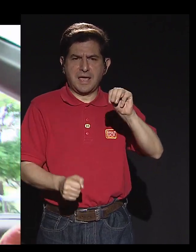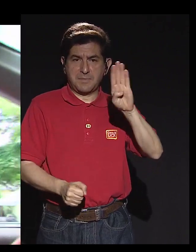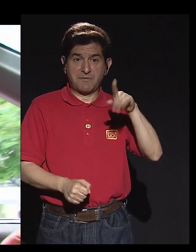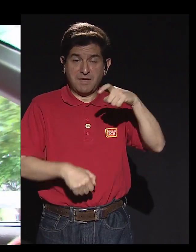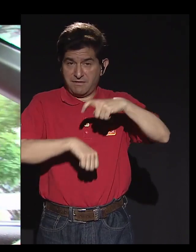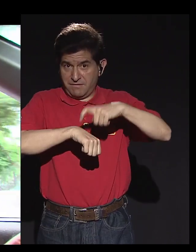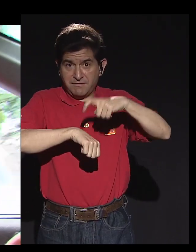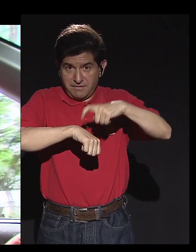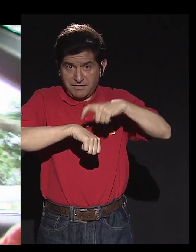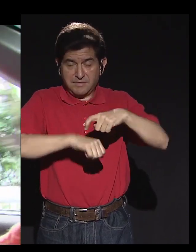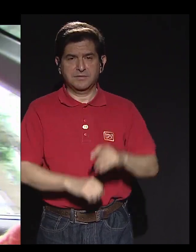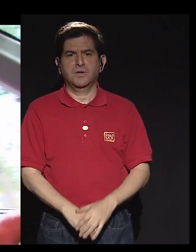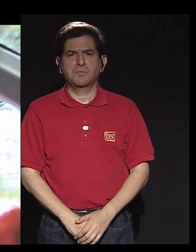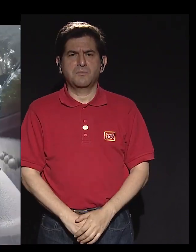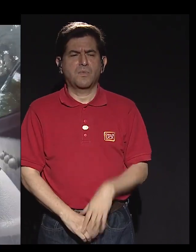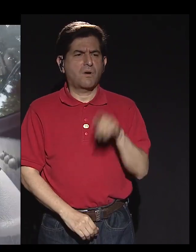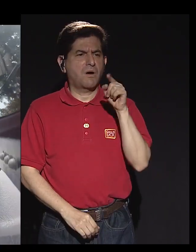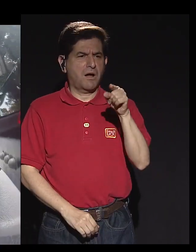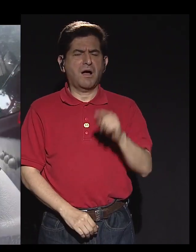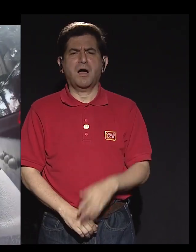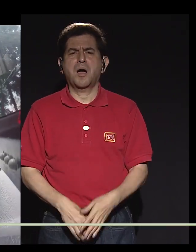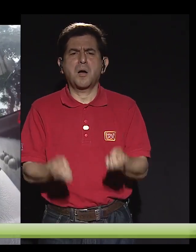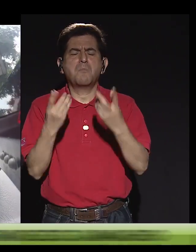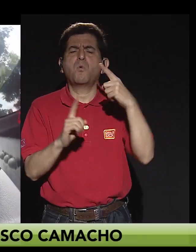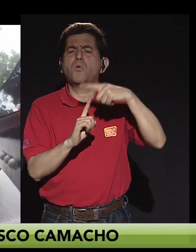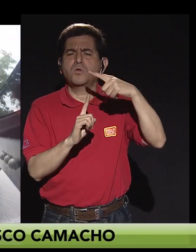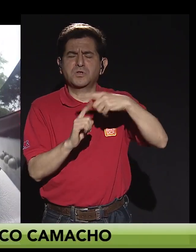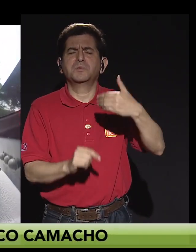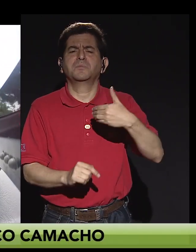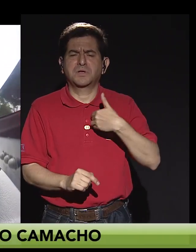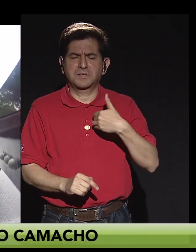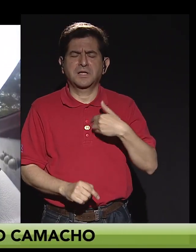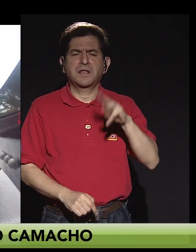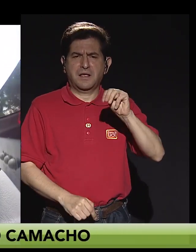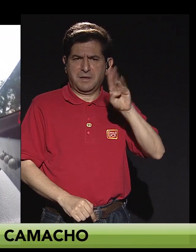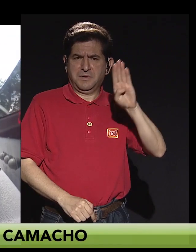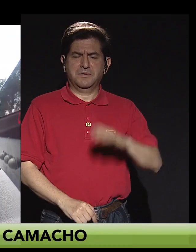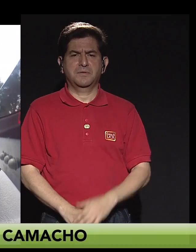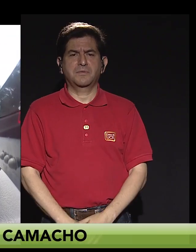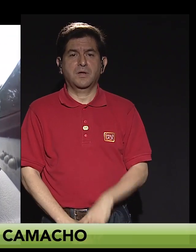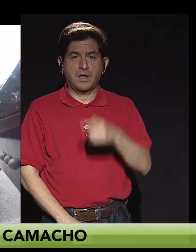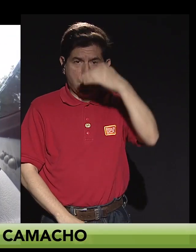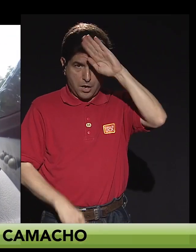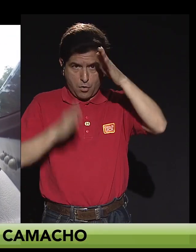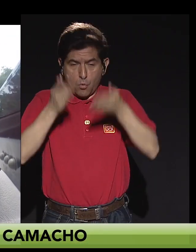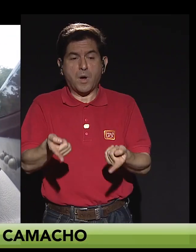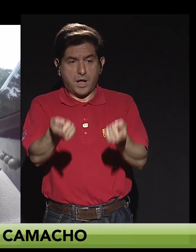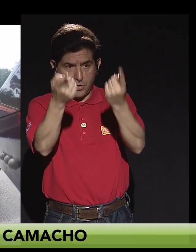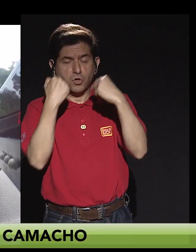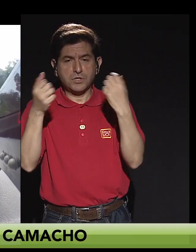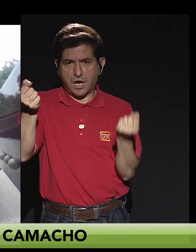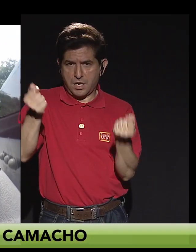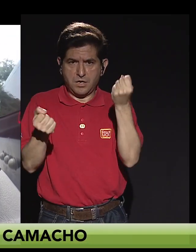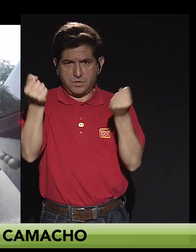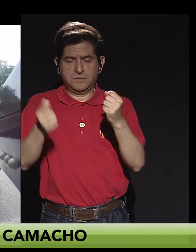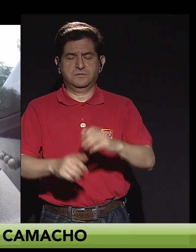Mercedes, porque en ese tiempo había muchos taxis en ese tiempo, ¿verdad? De Mercedes, ¿verdad? Había un cubano que los